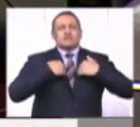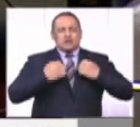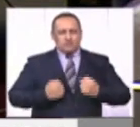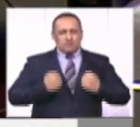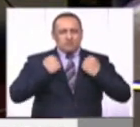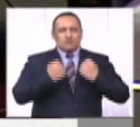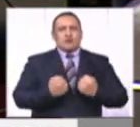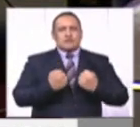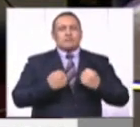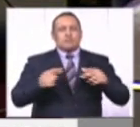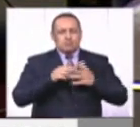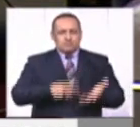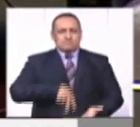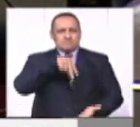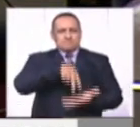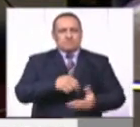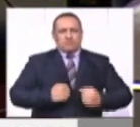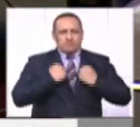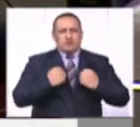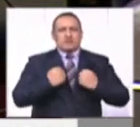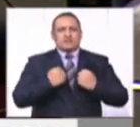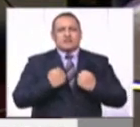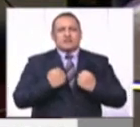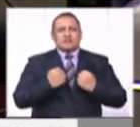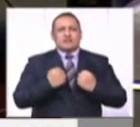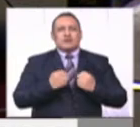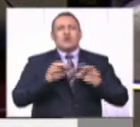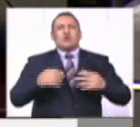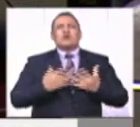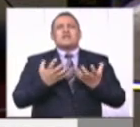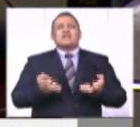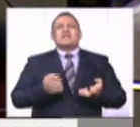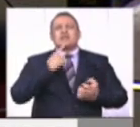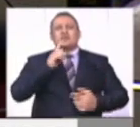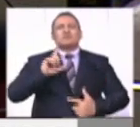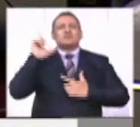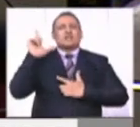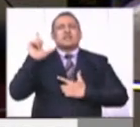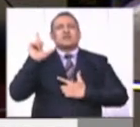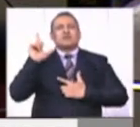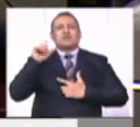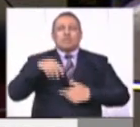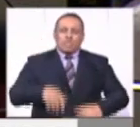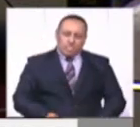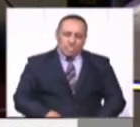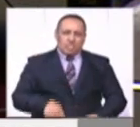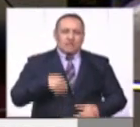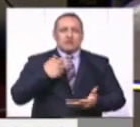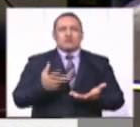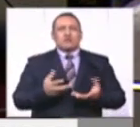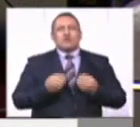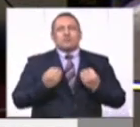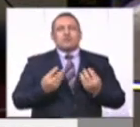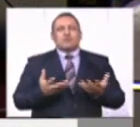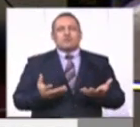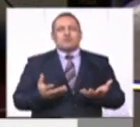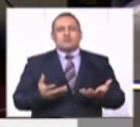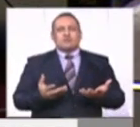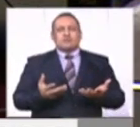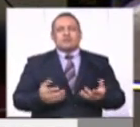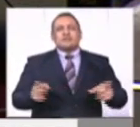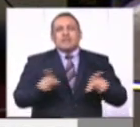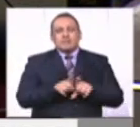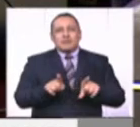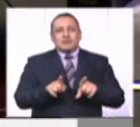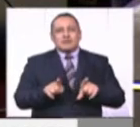suspiro muere de pie o pretenden un soldado rendido presidente en